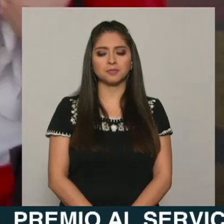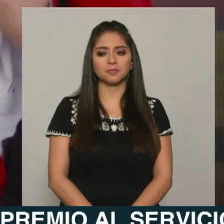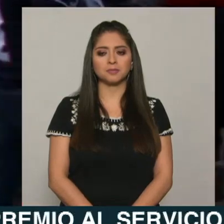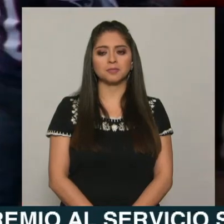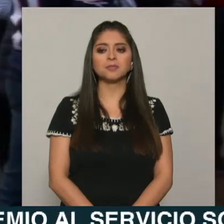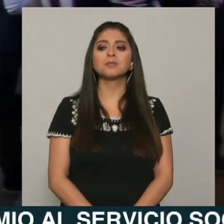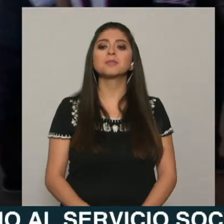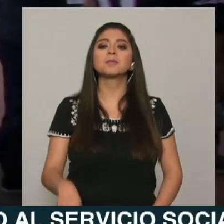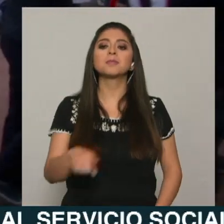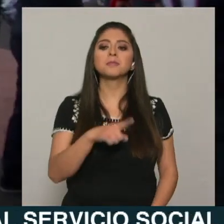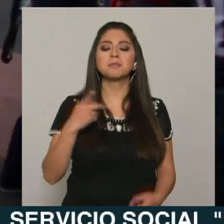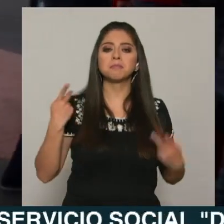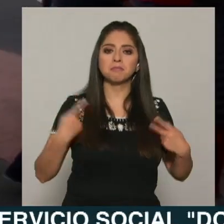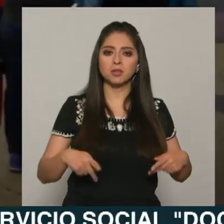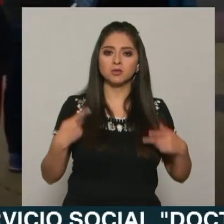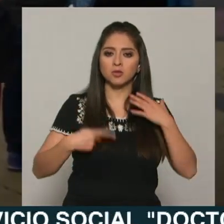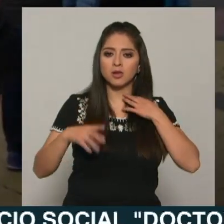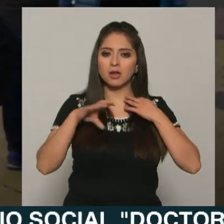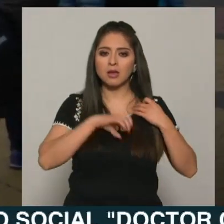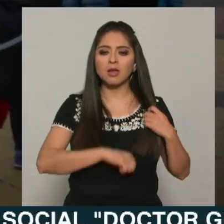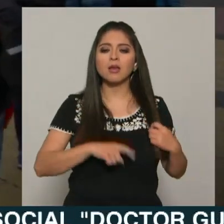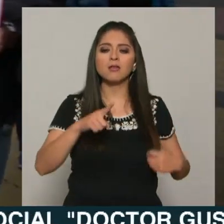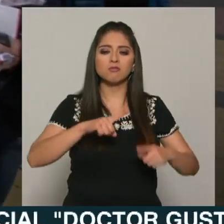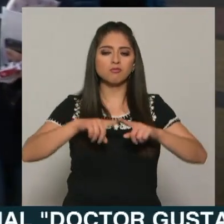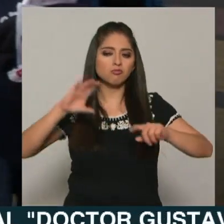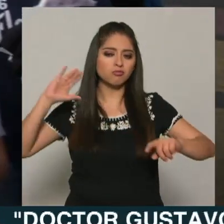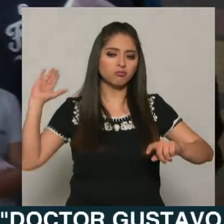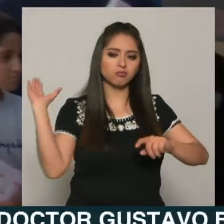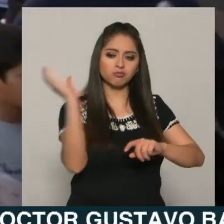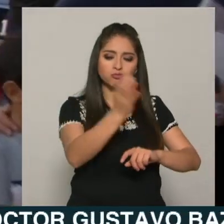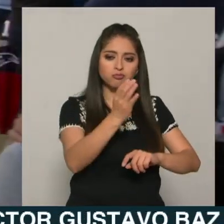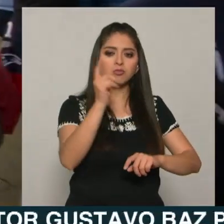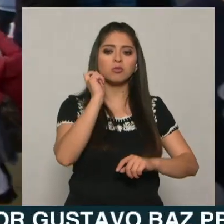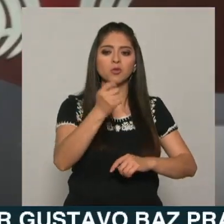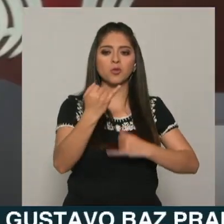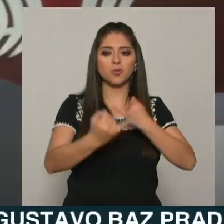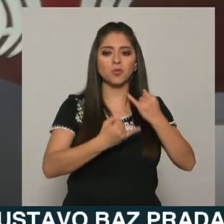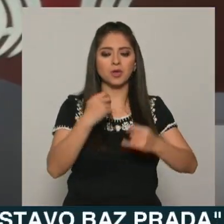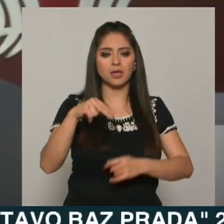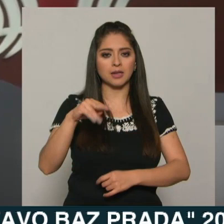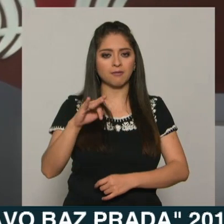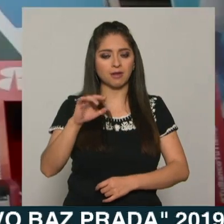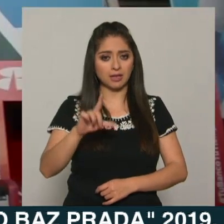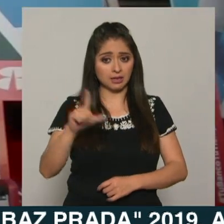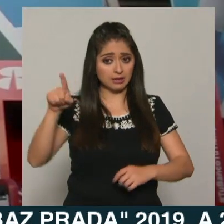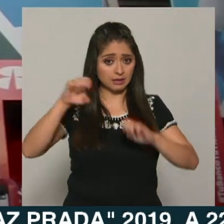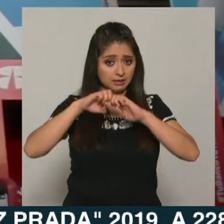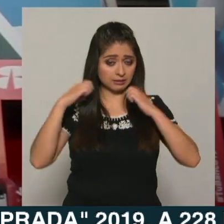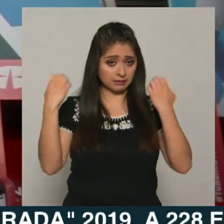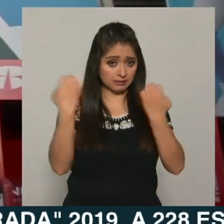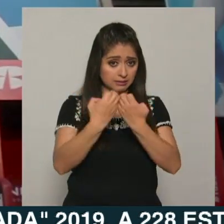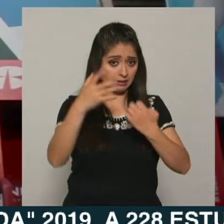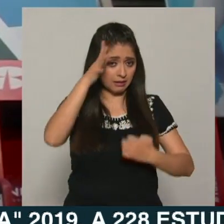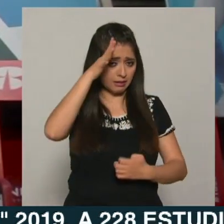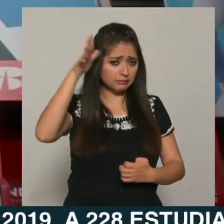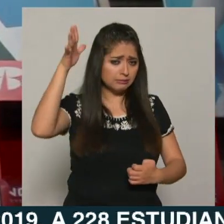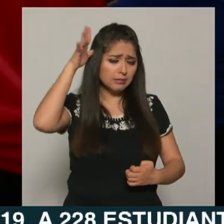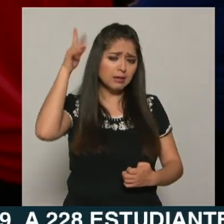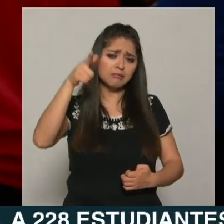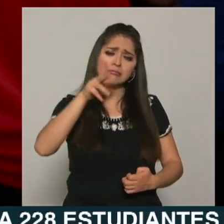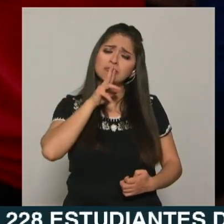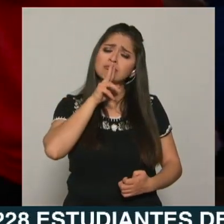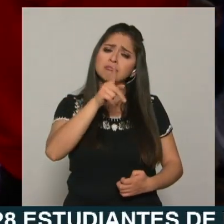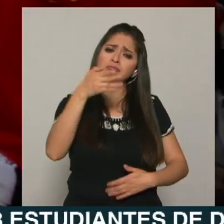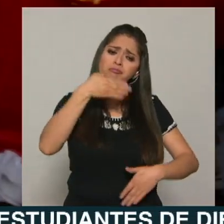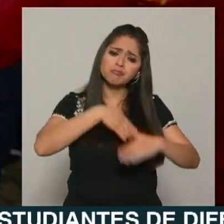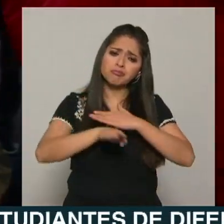La afición al fútbol americano de nuevo vivió un encuentro de la NFL en México y el Coloso de Santa Úrsula, el mejor escenario